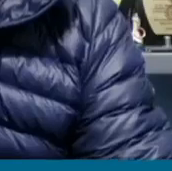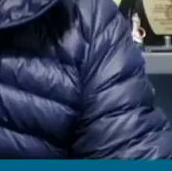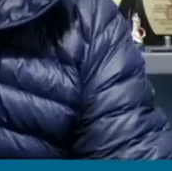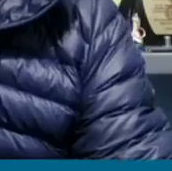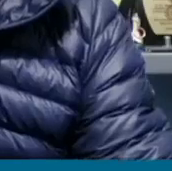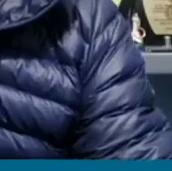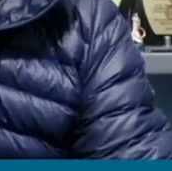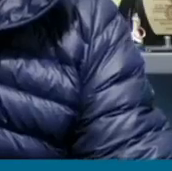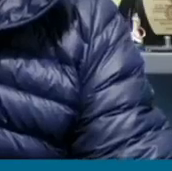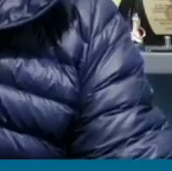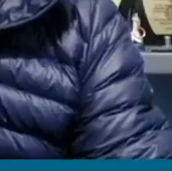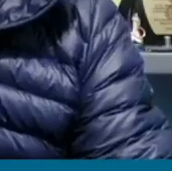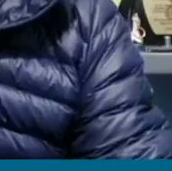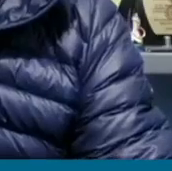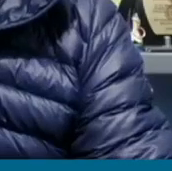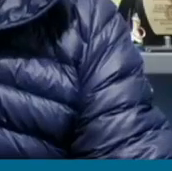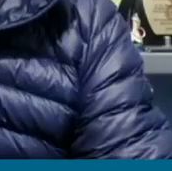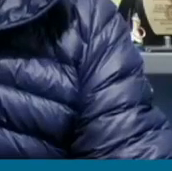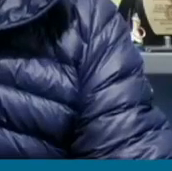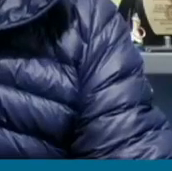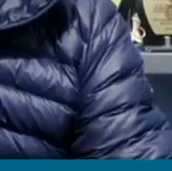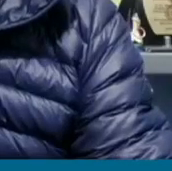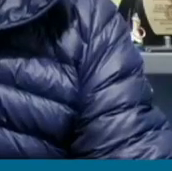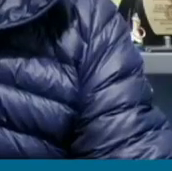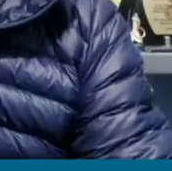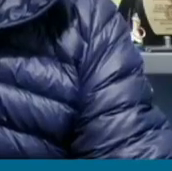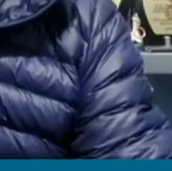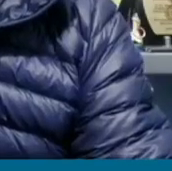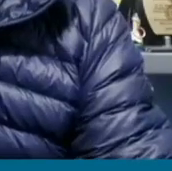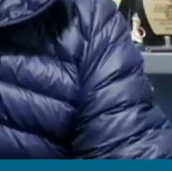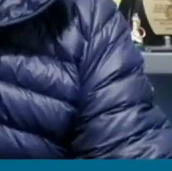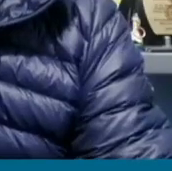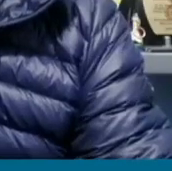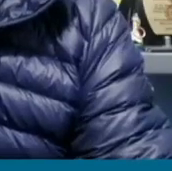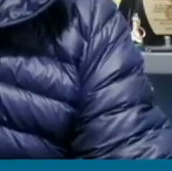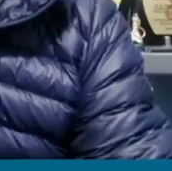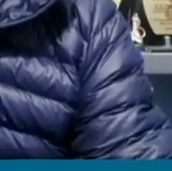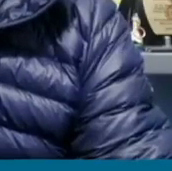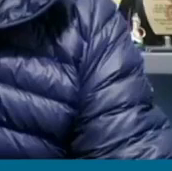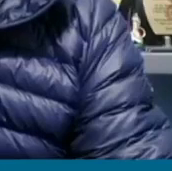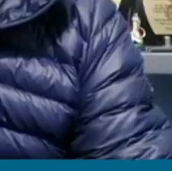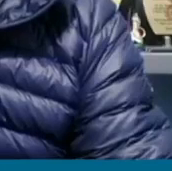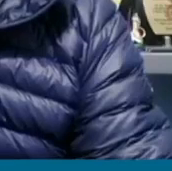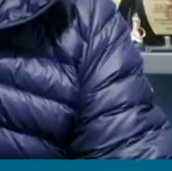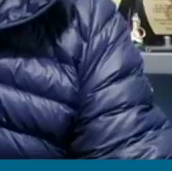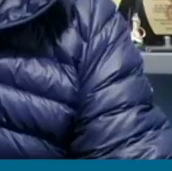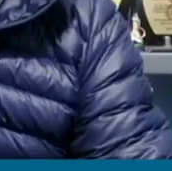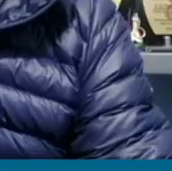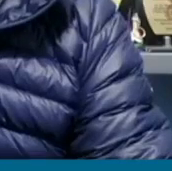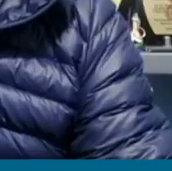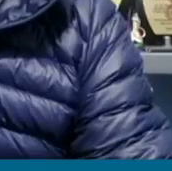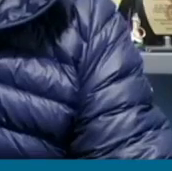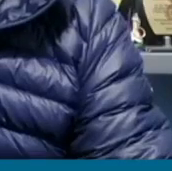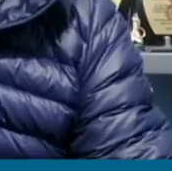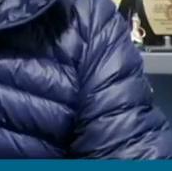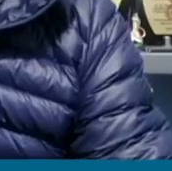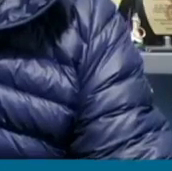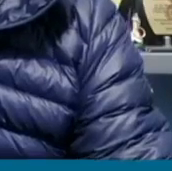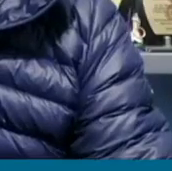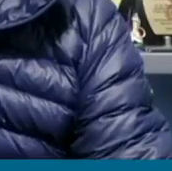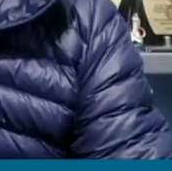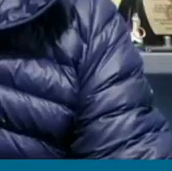pregunta: ¿cómo estamos en la industrialización de nuestras lanas, ya sea de vicuña, de alpaca, de